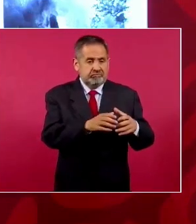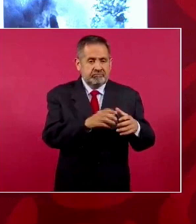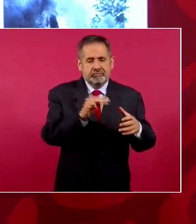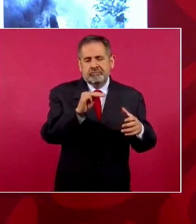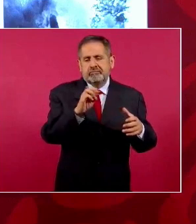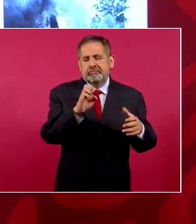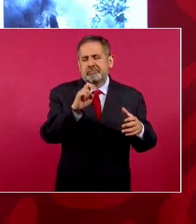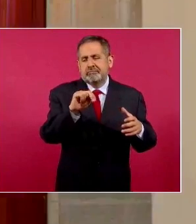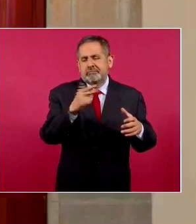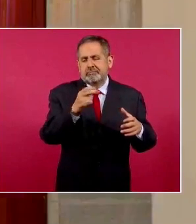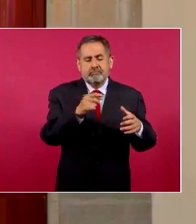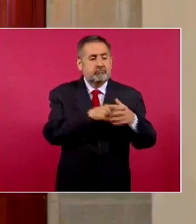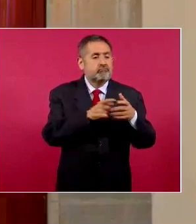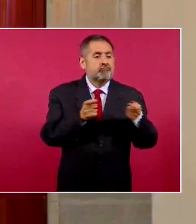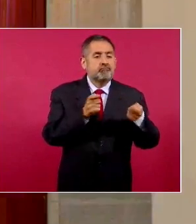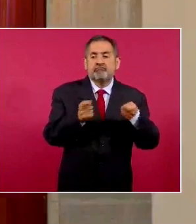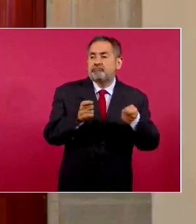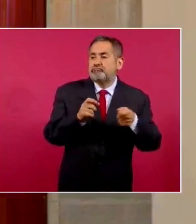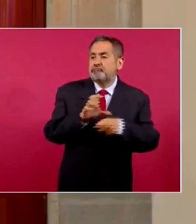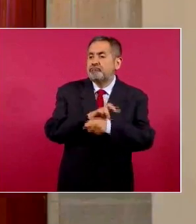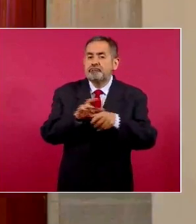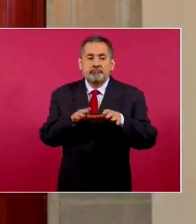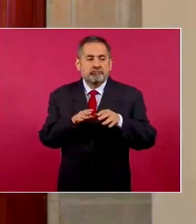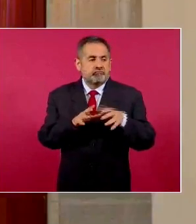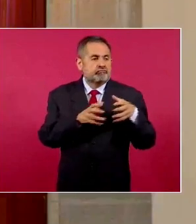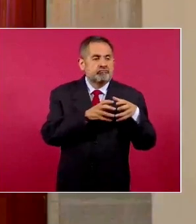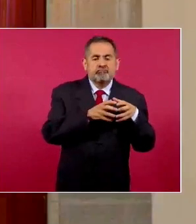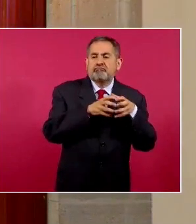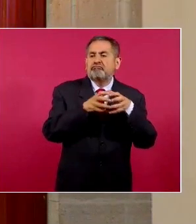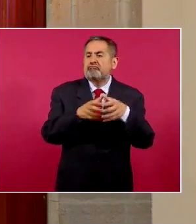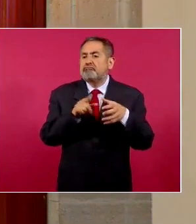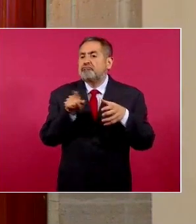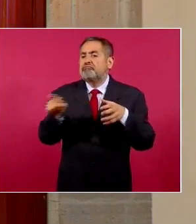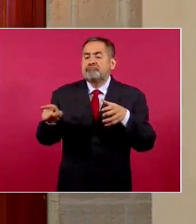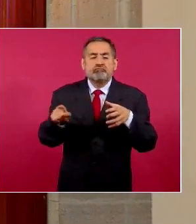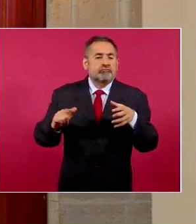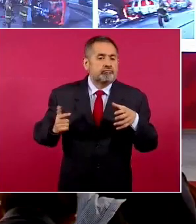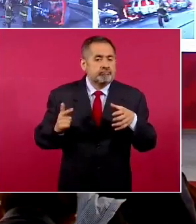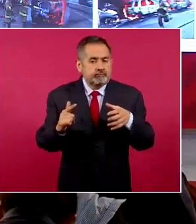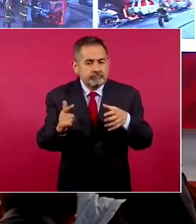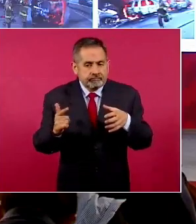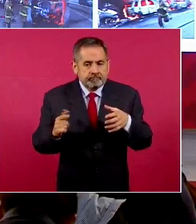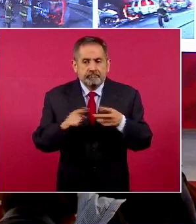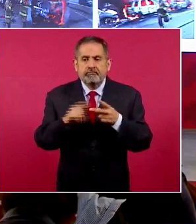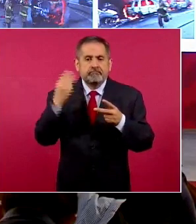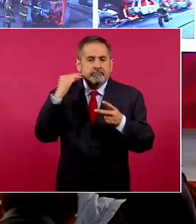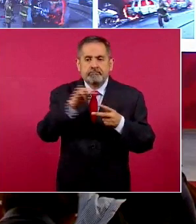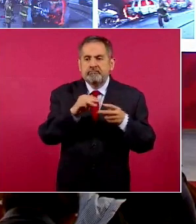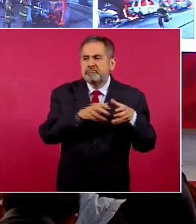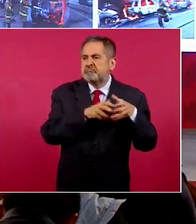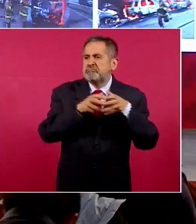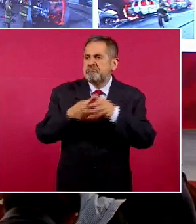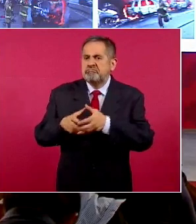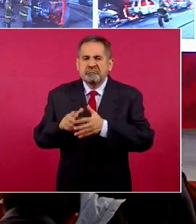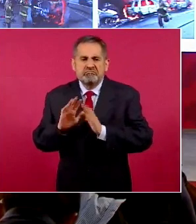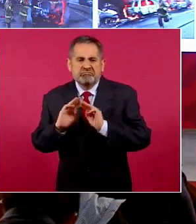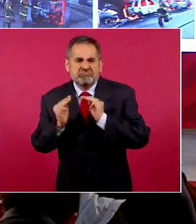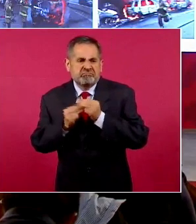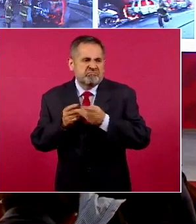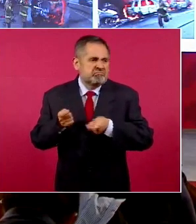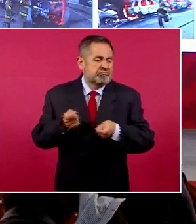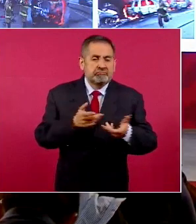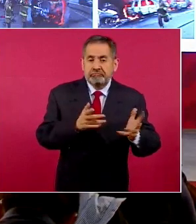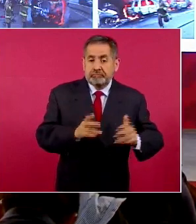Mencho, coordinaba la incursión de ese grupo delictivo en los estados de Guanajuato y Michoacán. Al momento de